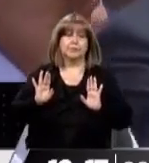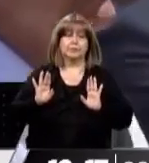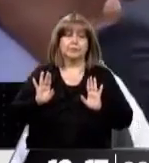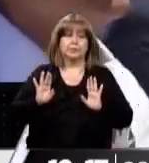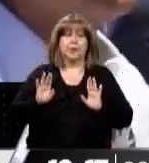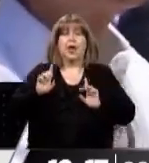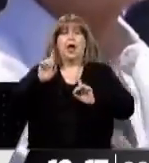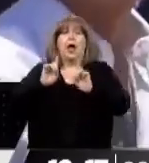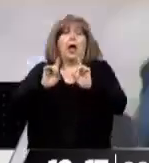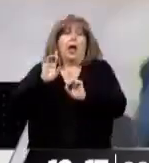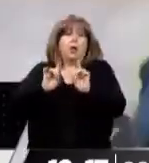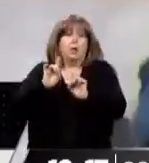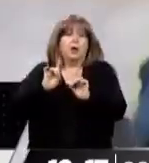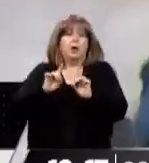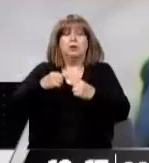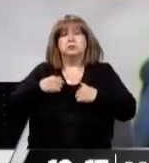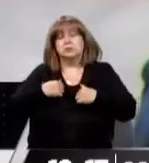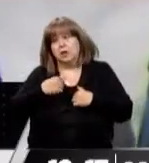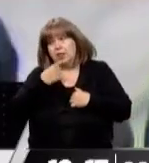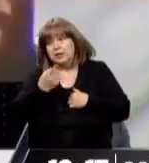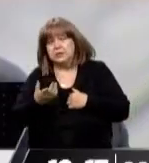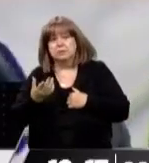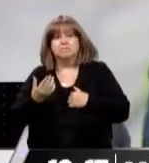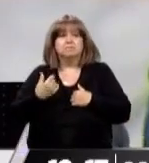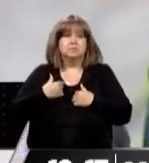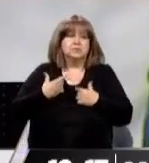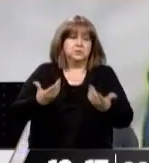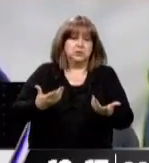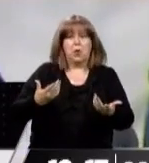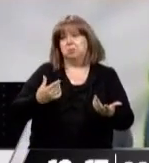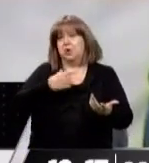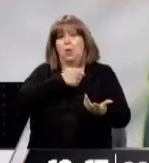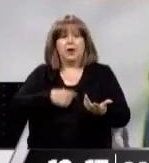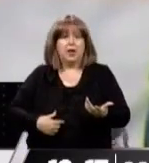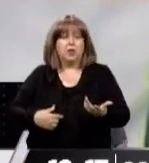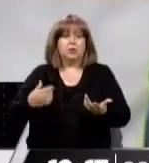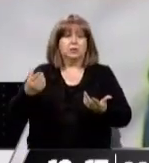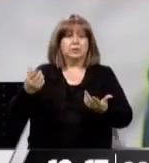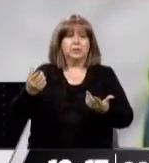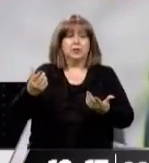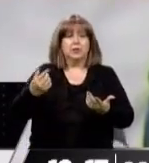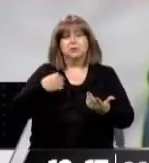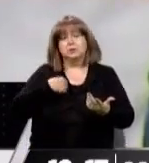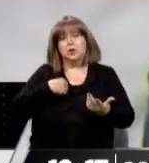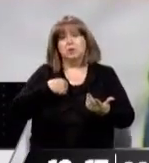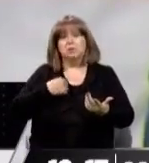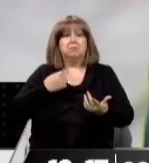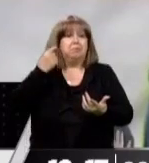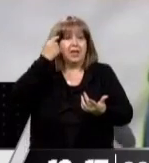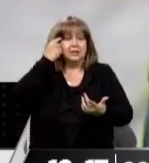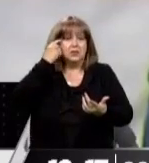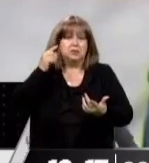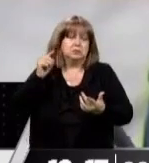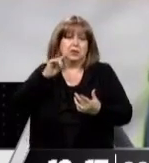Tal vez interprete que un video o un discurso mío, como puede tener el gobernador y podemos tener todos en Argentina, como un discurso de campaña, pero eso es